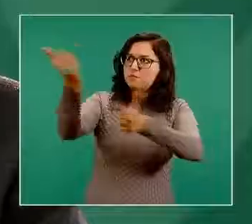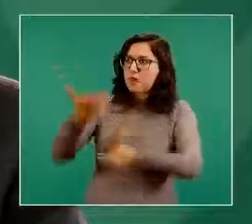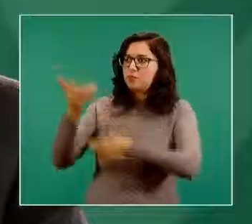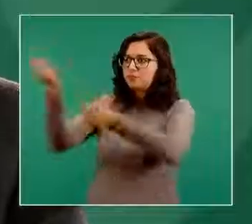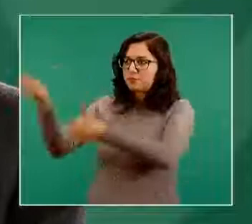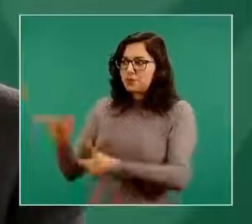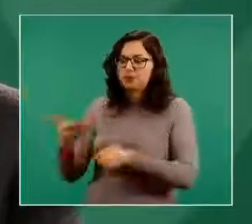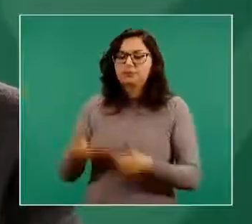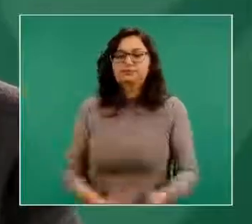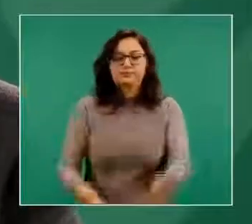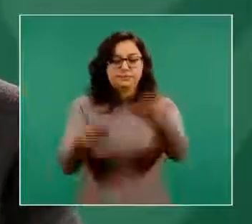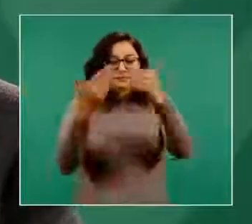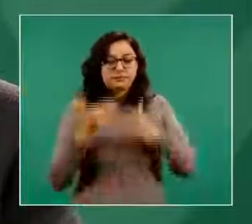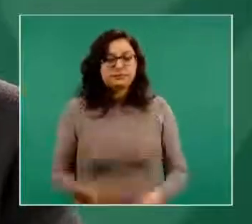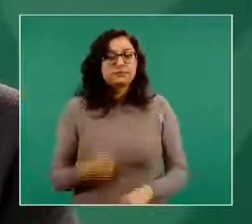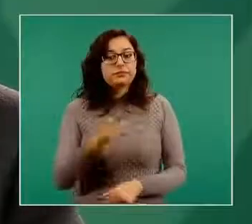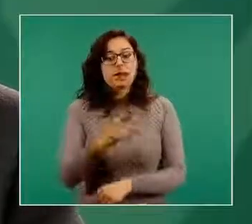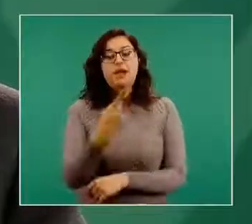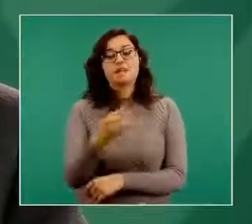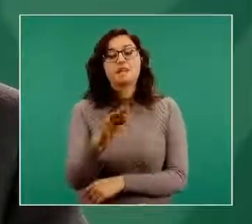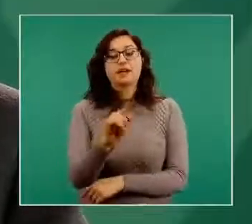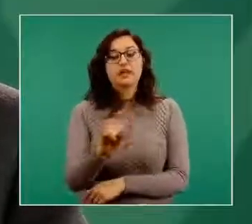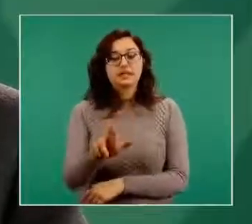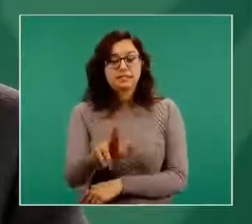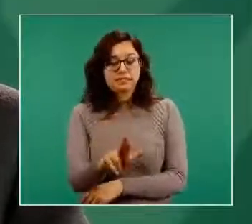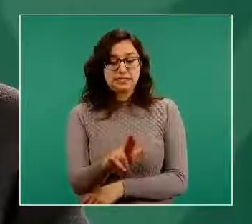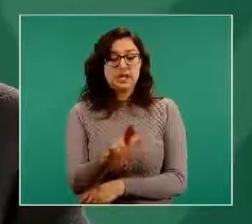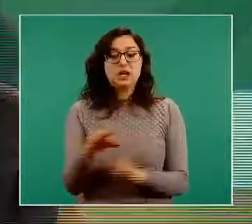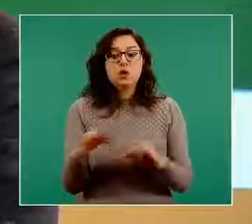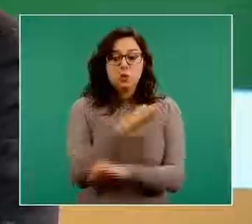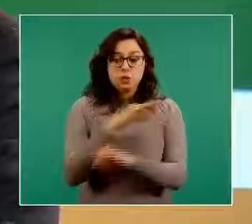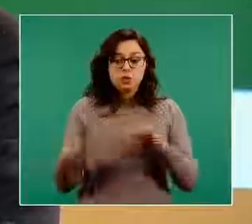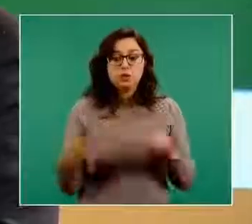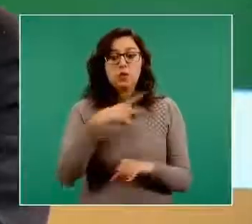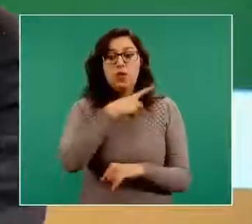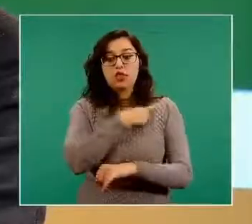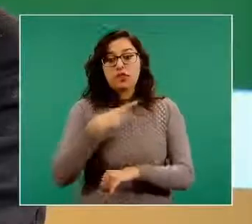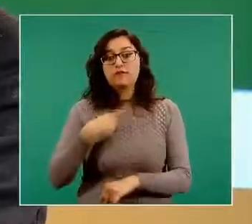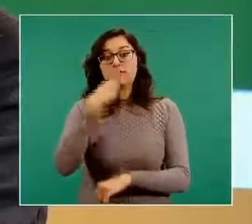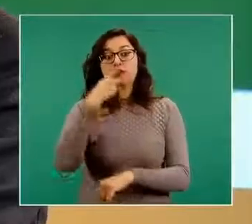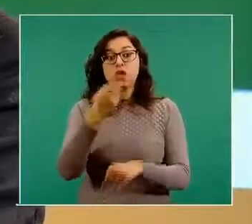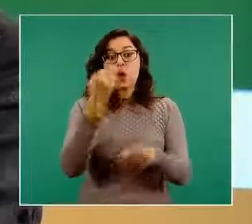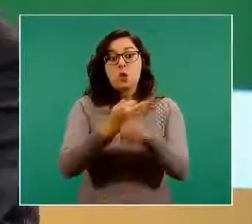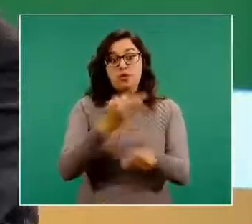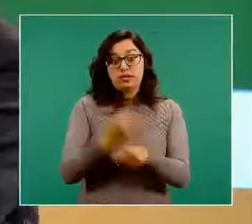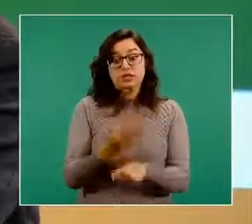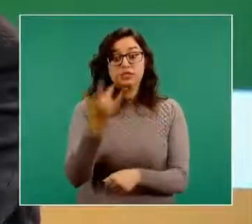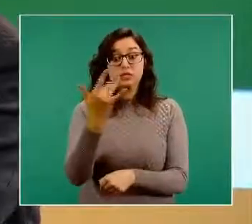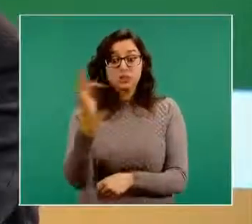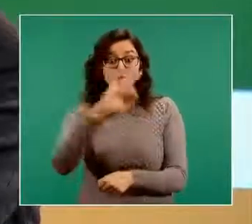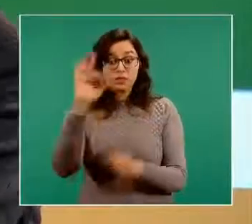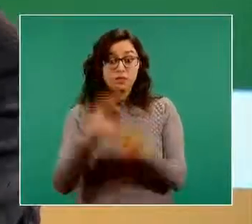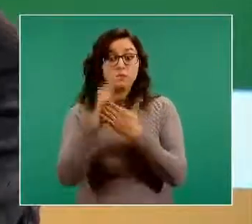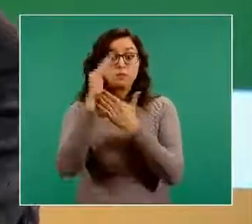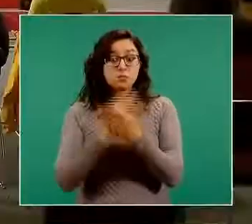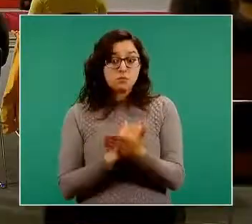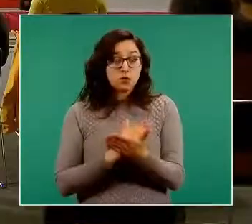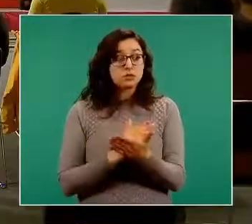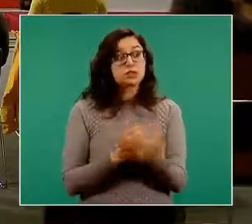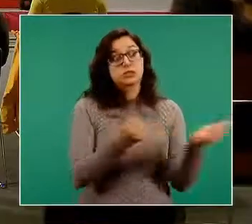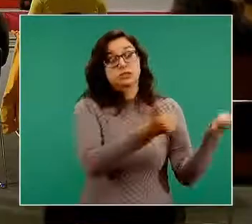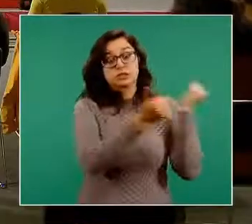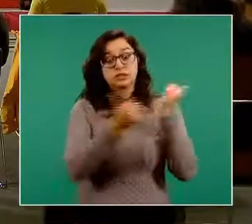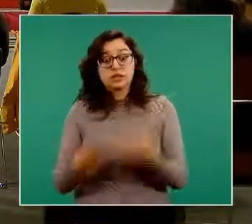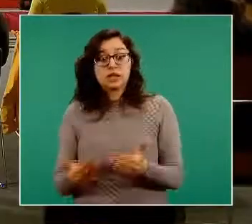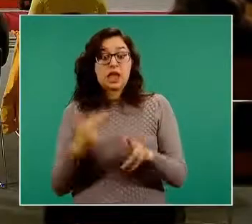Pfizer, para terminar, en este momento tenemos esta reducción al 50% y tendremos un diferimiento hasta